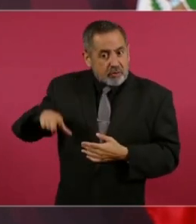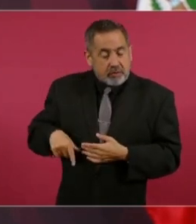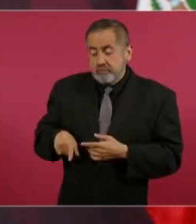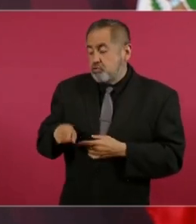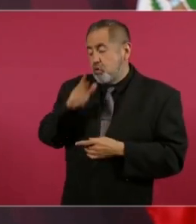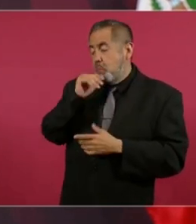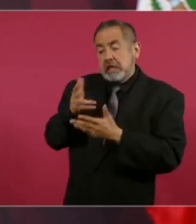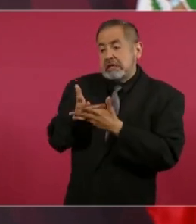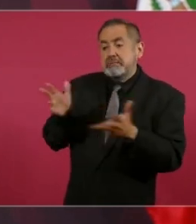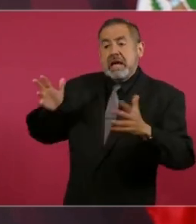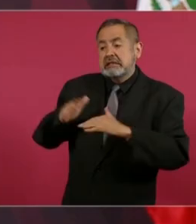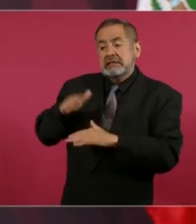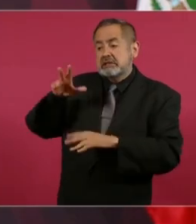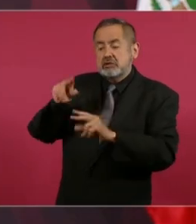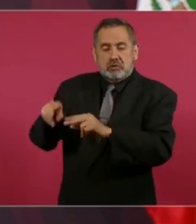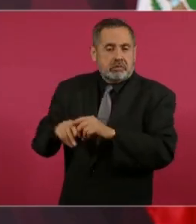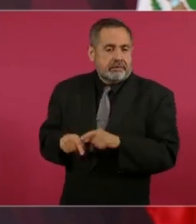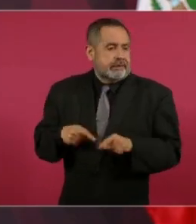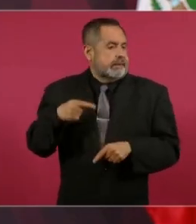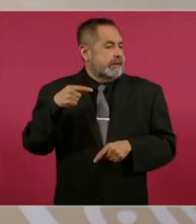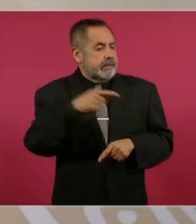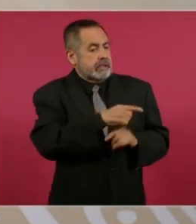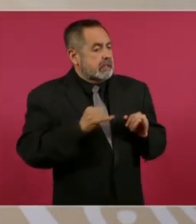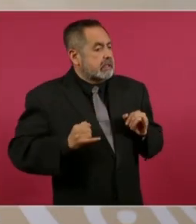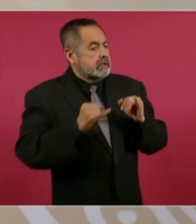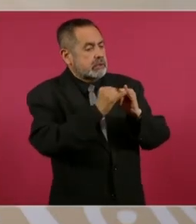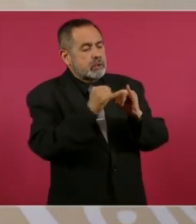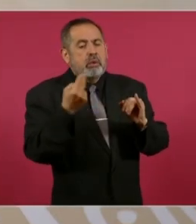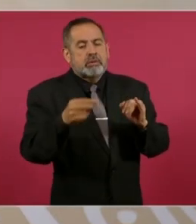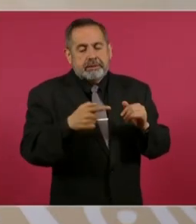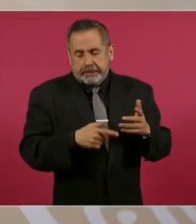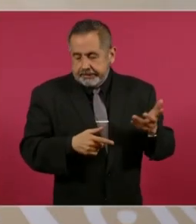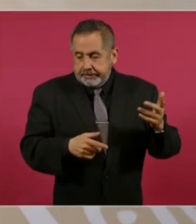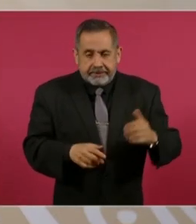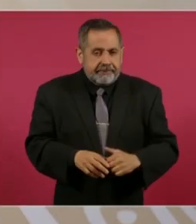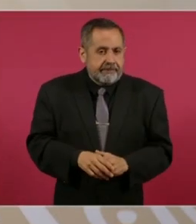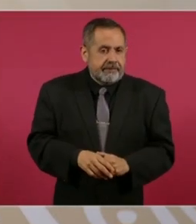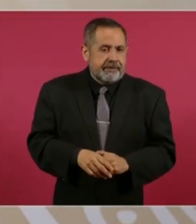públicas. Ese organismo se llama…